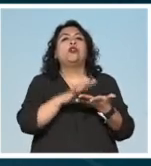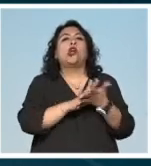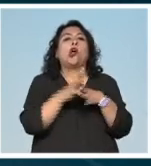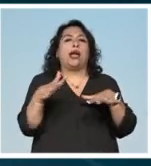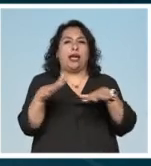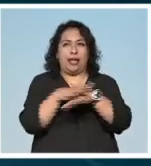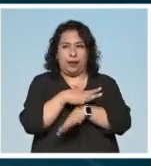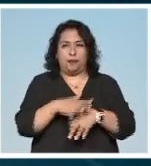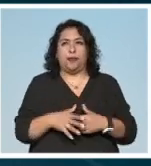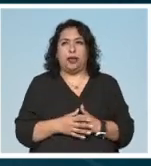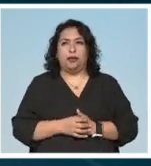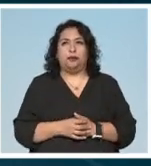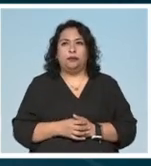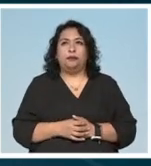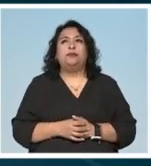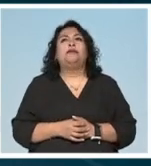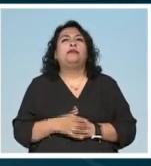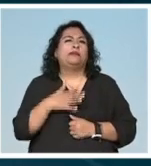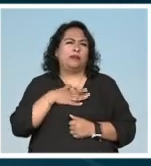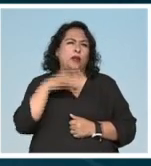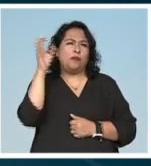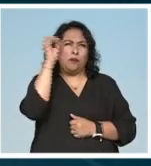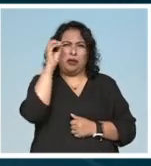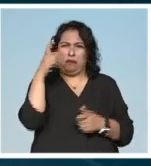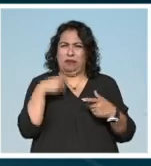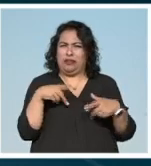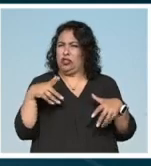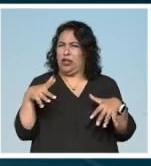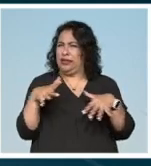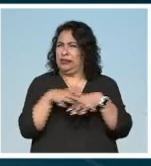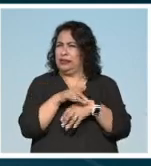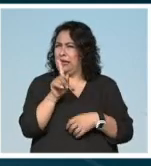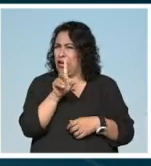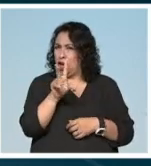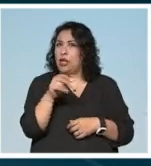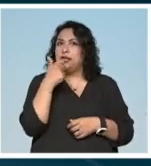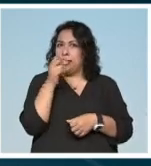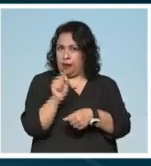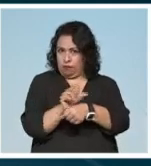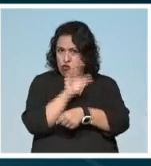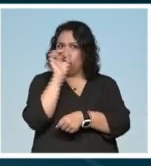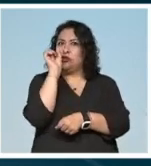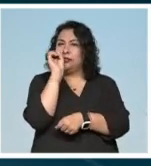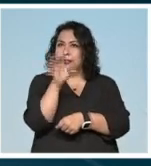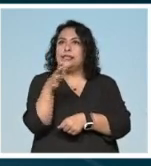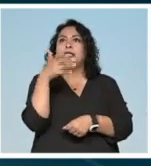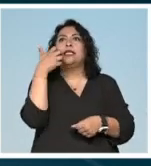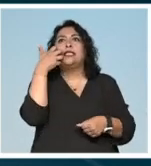transforma. Creo que el público no cambia tanto, el público quiere emocionarse, el público